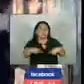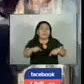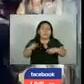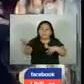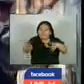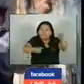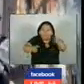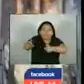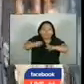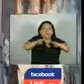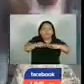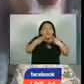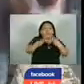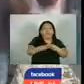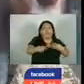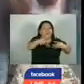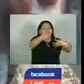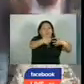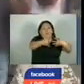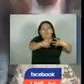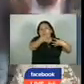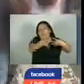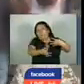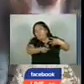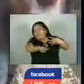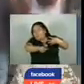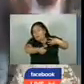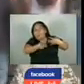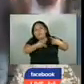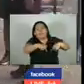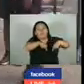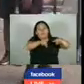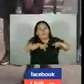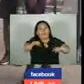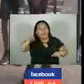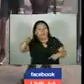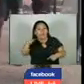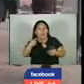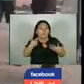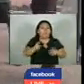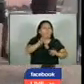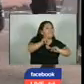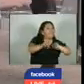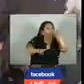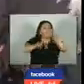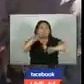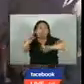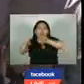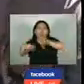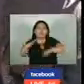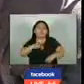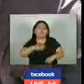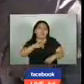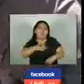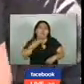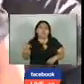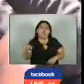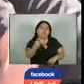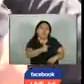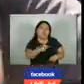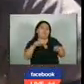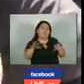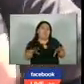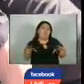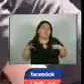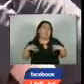criminales, el país se mantendrá bajo la medida de seguridad que, de acuerdo a recientes encuestas, tiene el aval de la población y